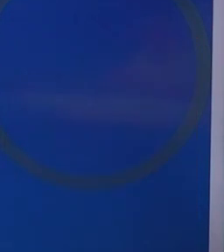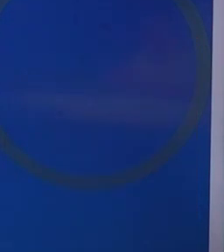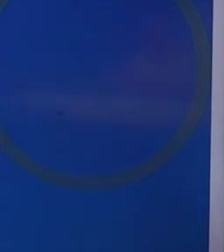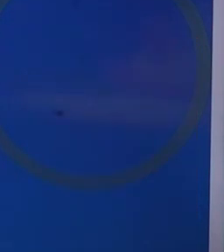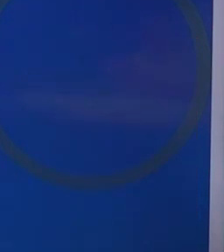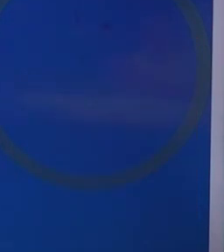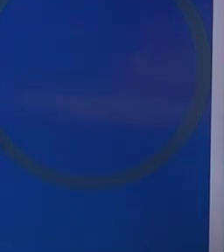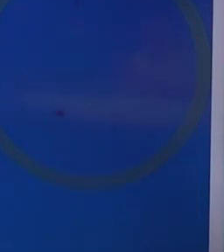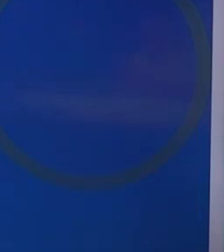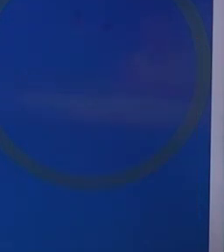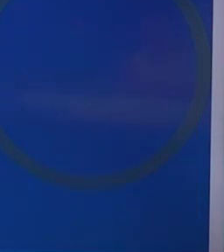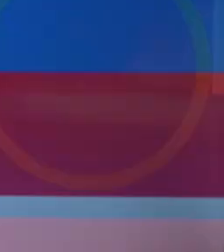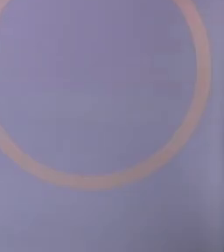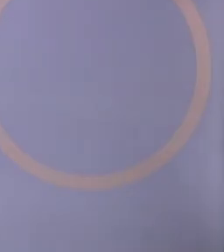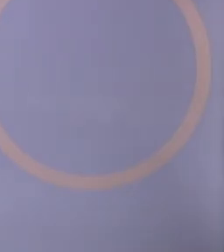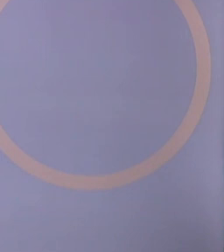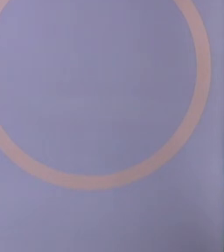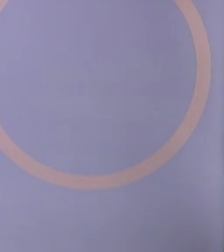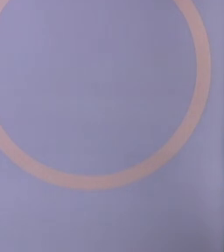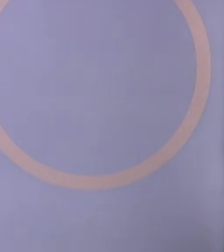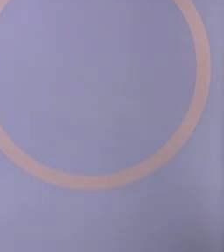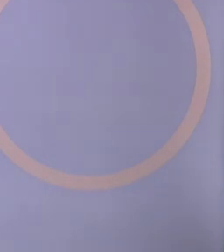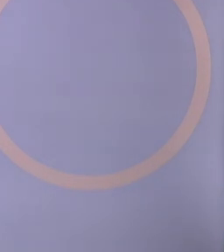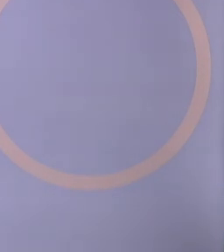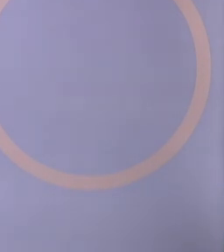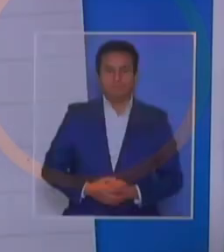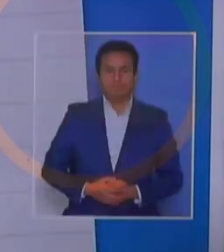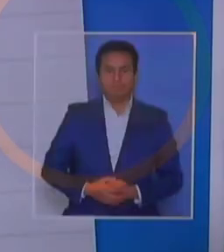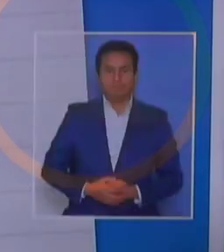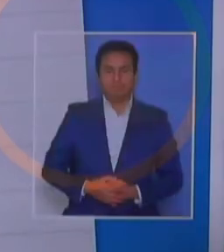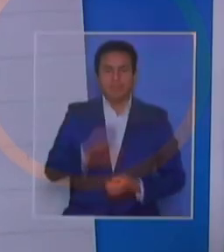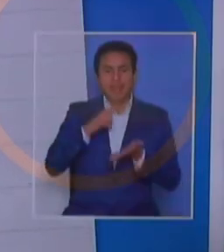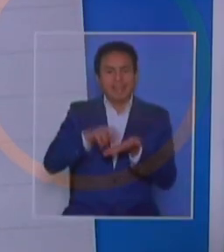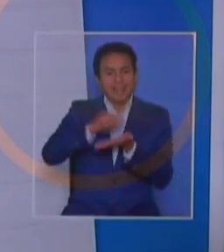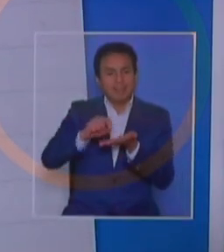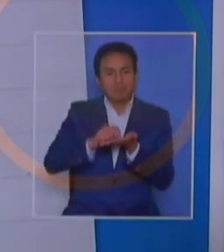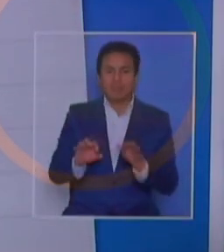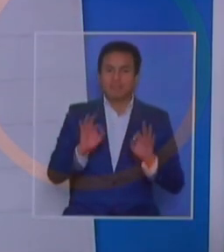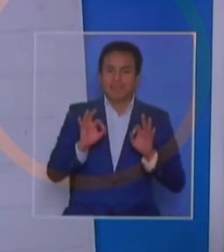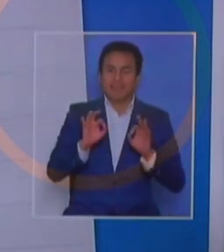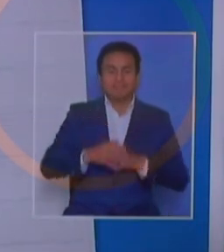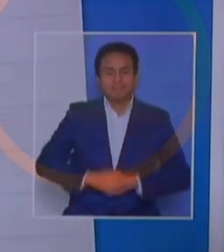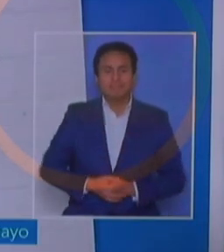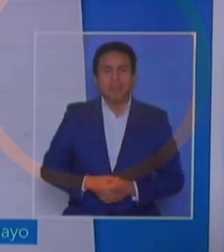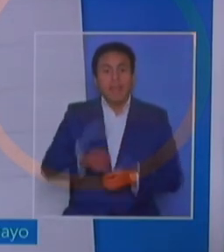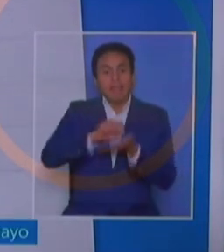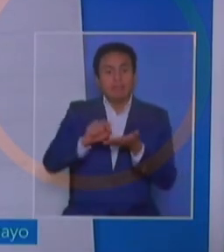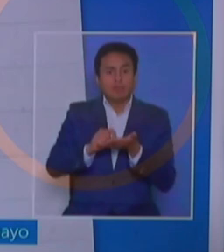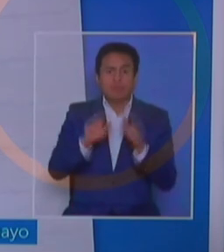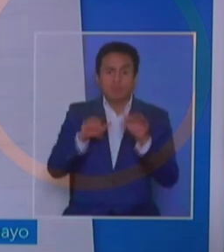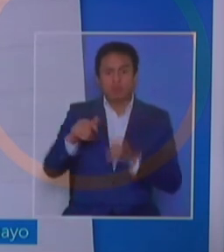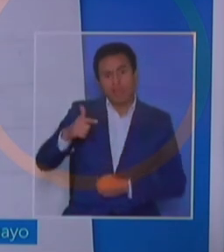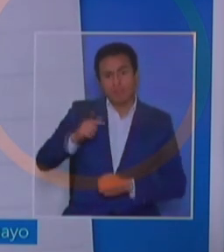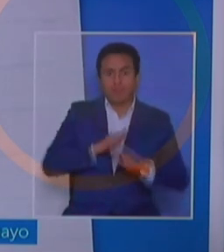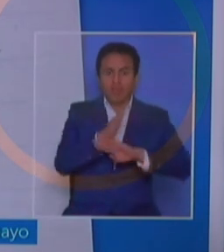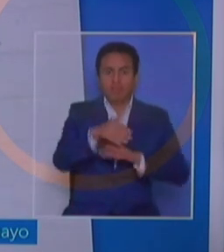por eso es mucha preocupación el propio Boris está pidiéndole a toda su gente que vaya a votar porque hay una excepción muy grande los sectores de la izquierda